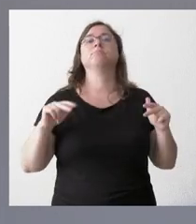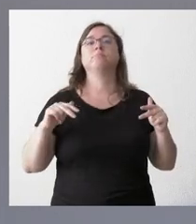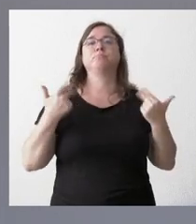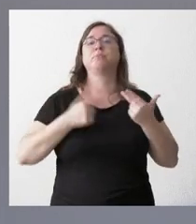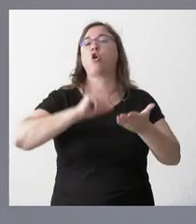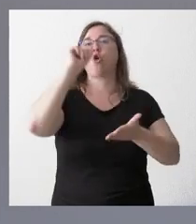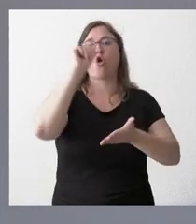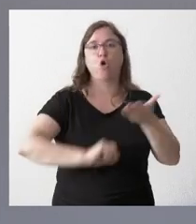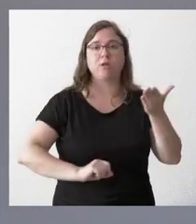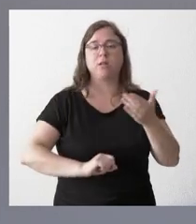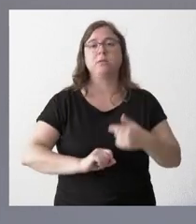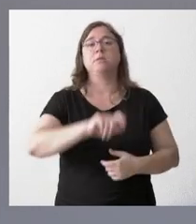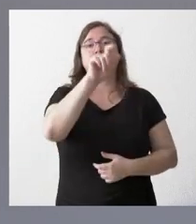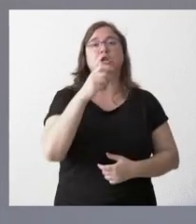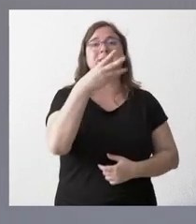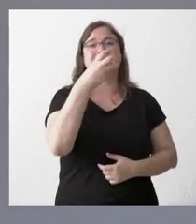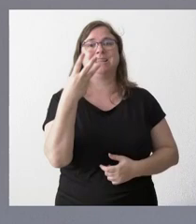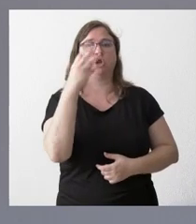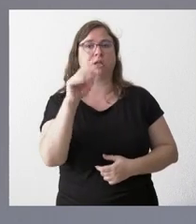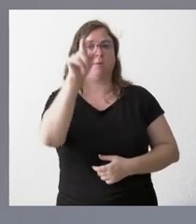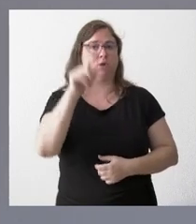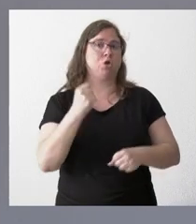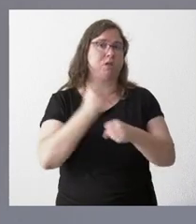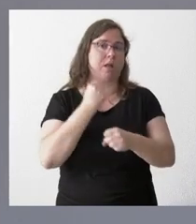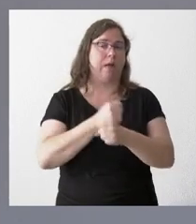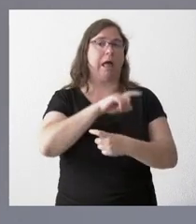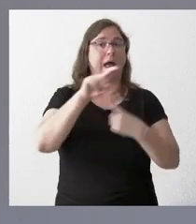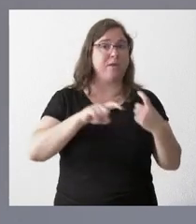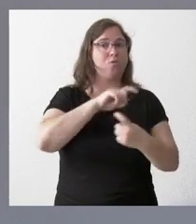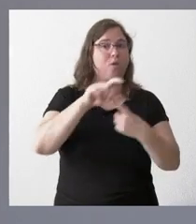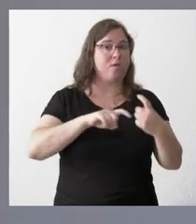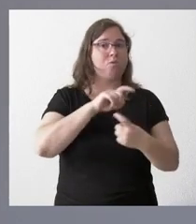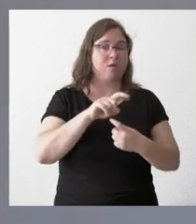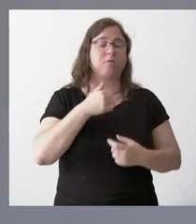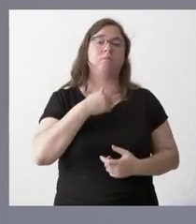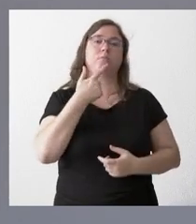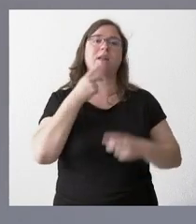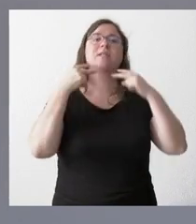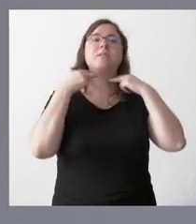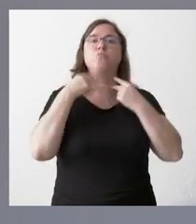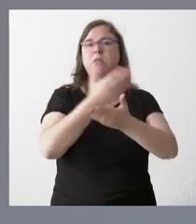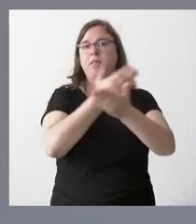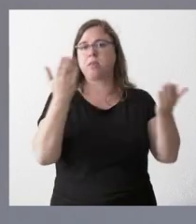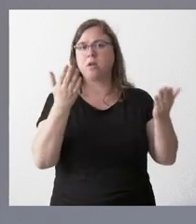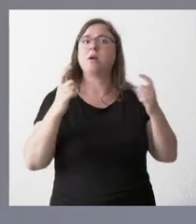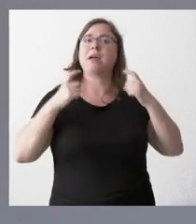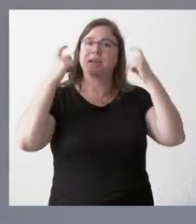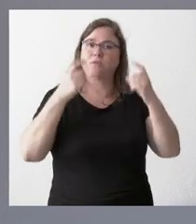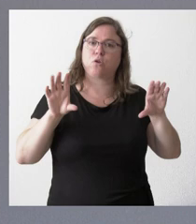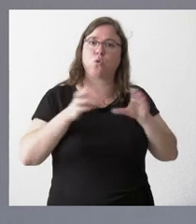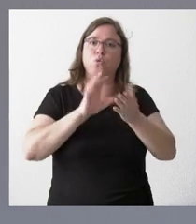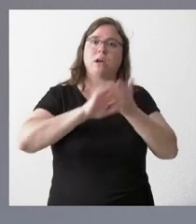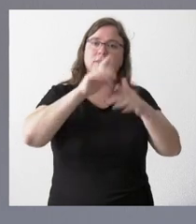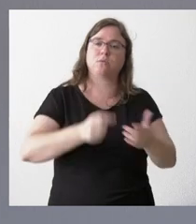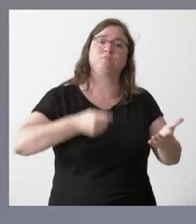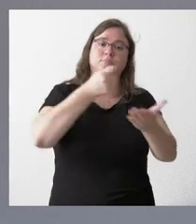contratar a 330 trabajadores cada uno de esos años en las distintas diputaciones provinciales. Hay un esfuerzo de la Junta de Castilla y León que